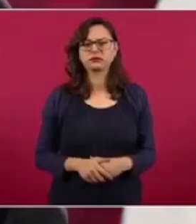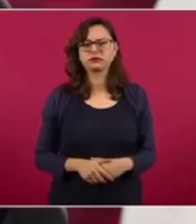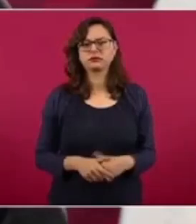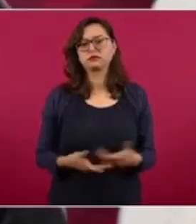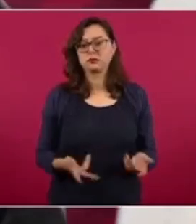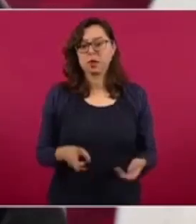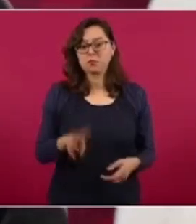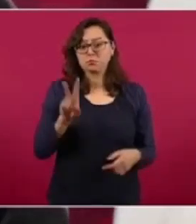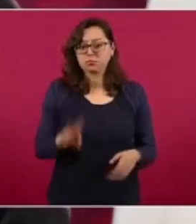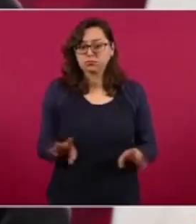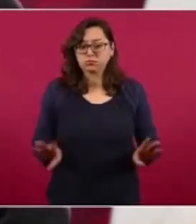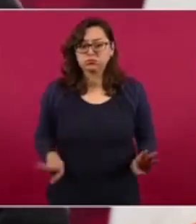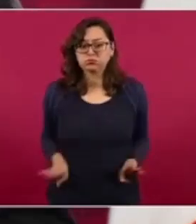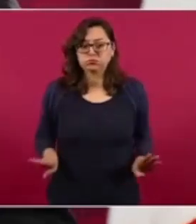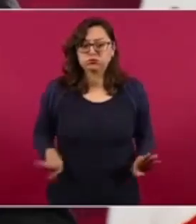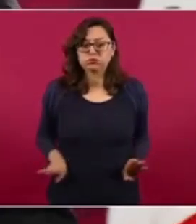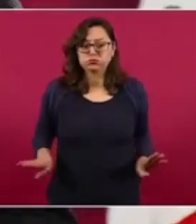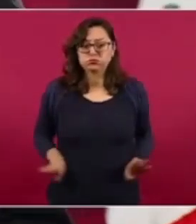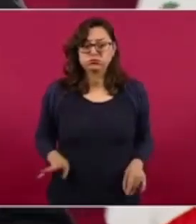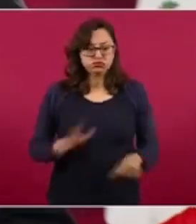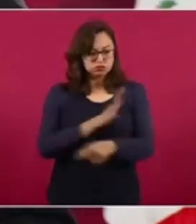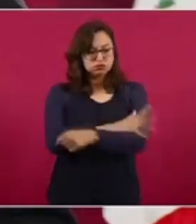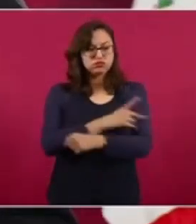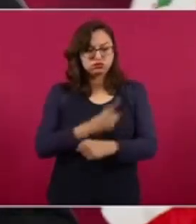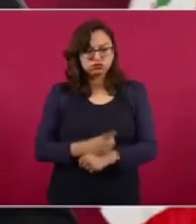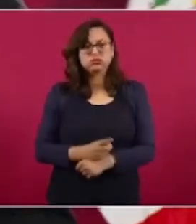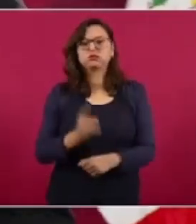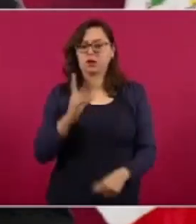inobjetable honestidad, que los hay.